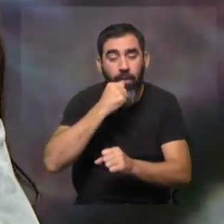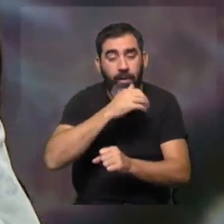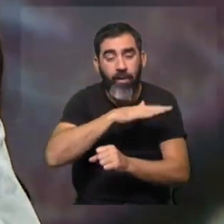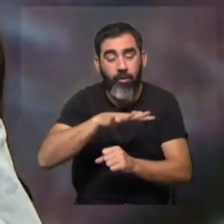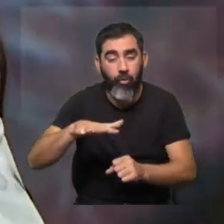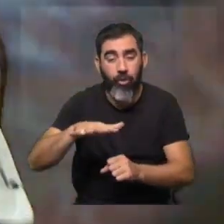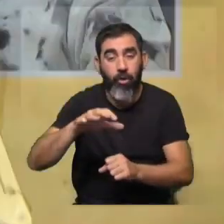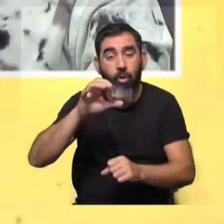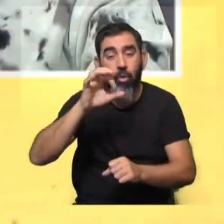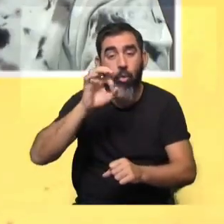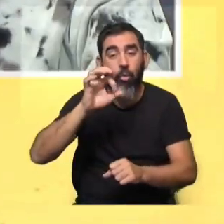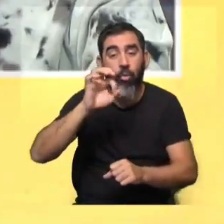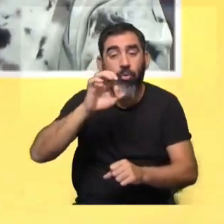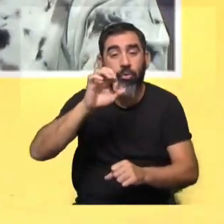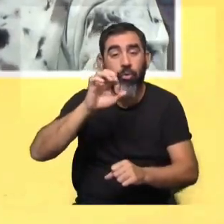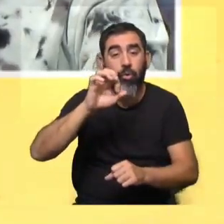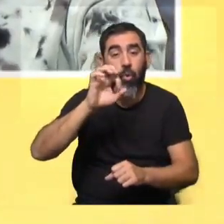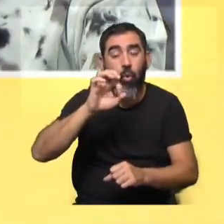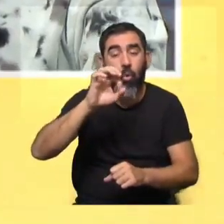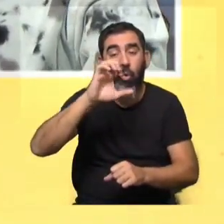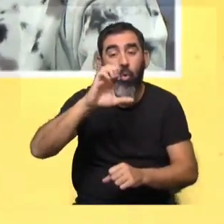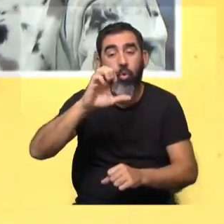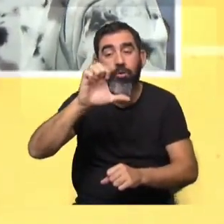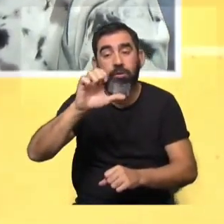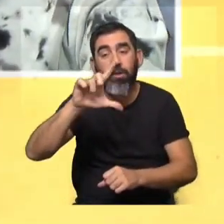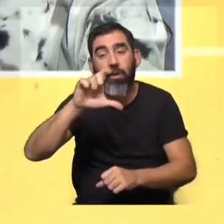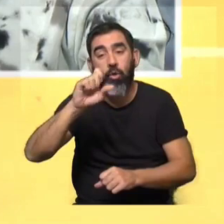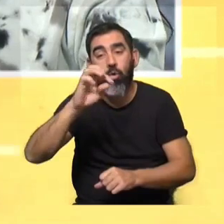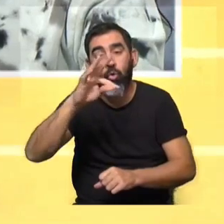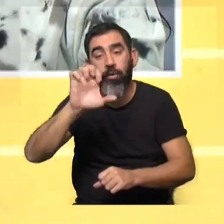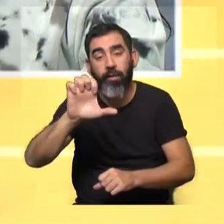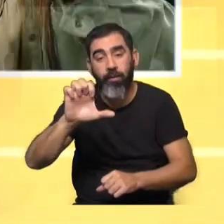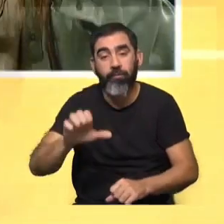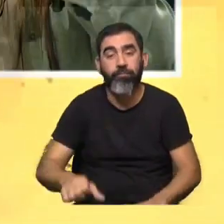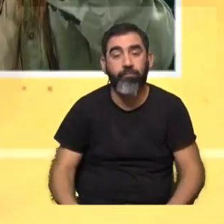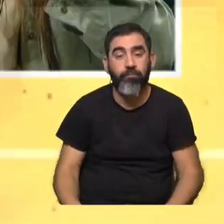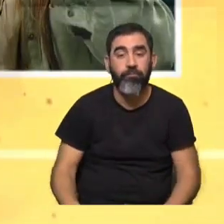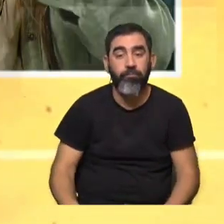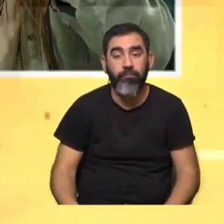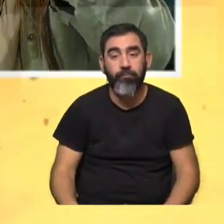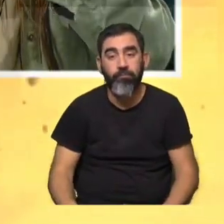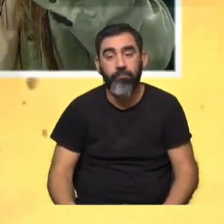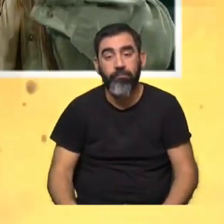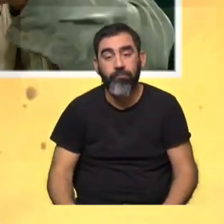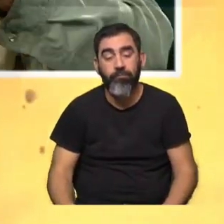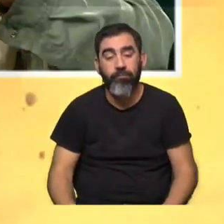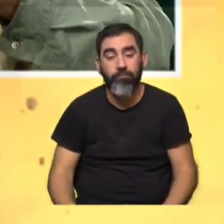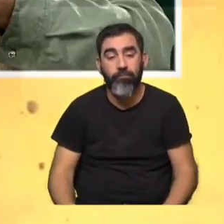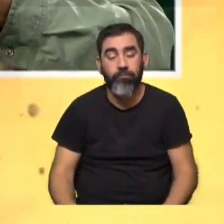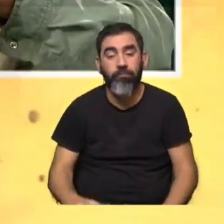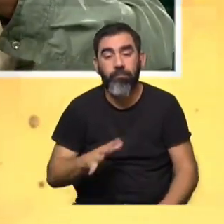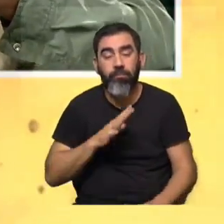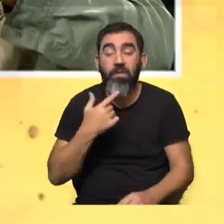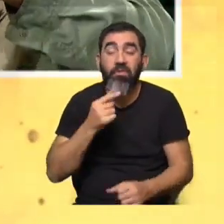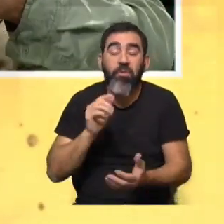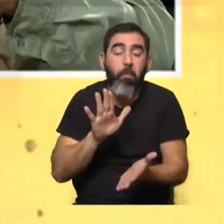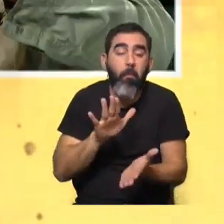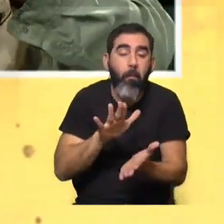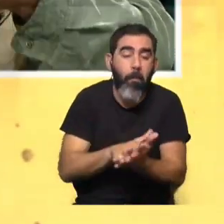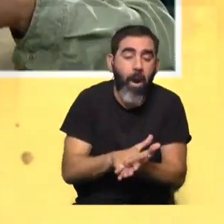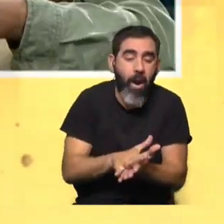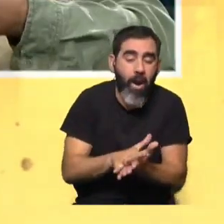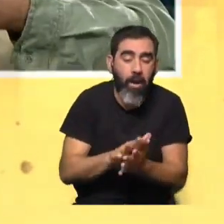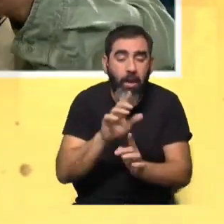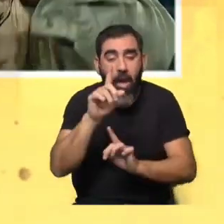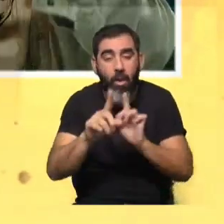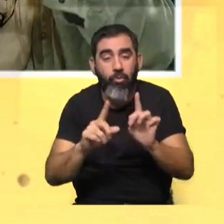no hay más información, entonces probablemente no sea una especie de Mucha nuestro país. información potencialmente dispersa de huellas que no fueron